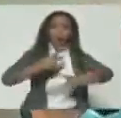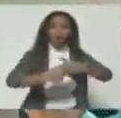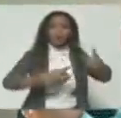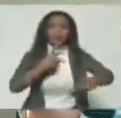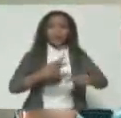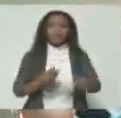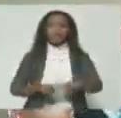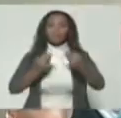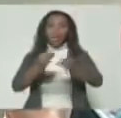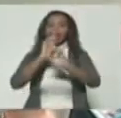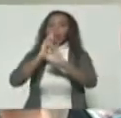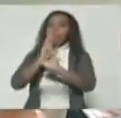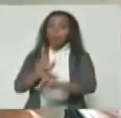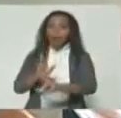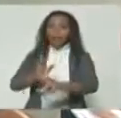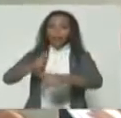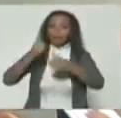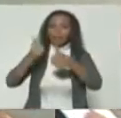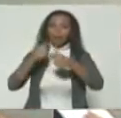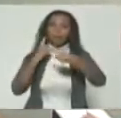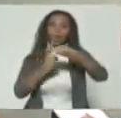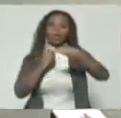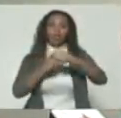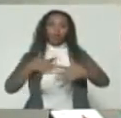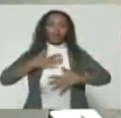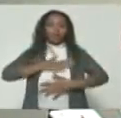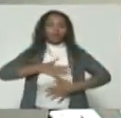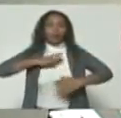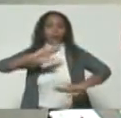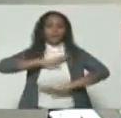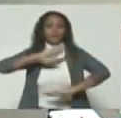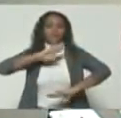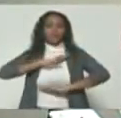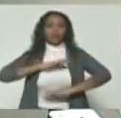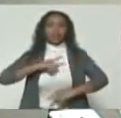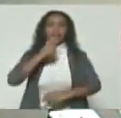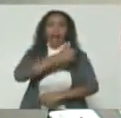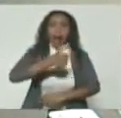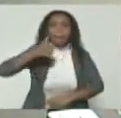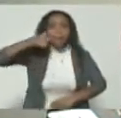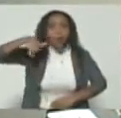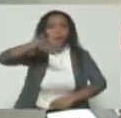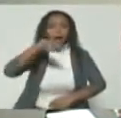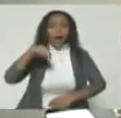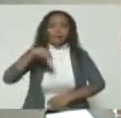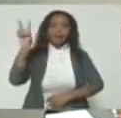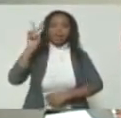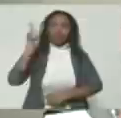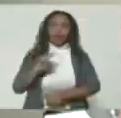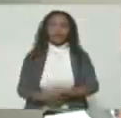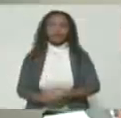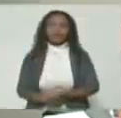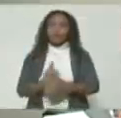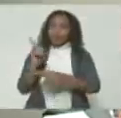dar resultados. Dar resultados para satisfacer necesidades de la población. Estás hablando bonito,